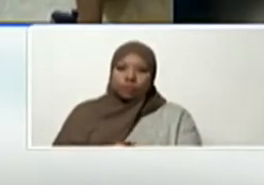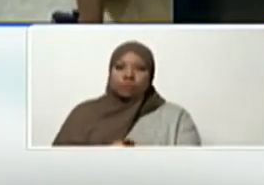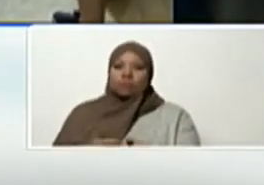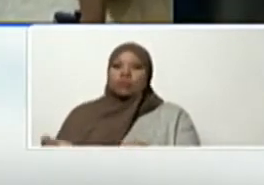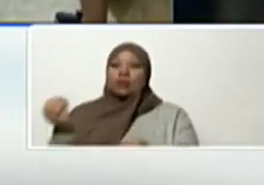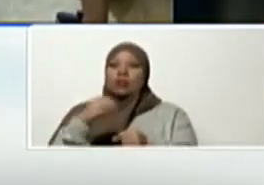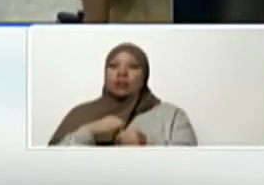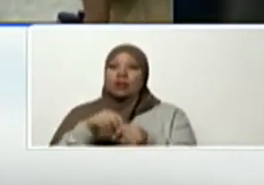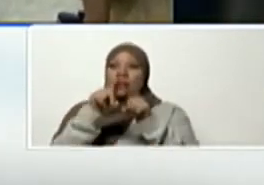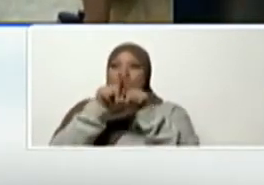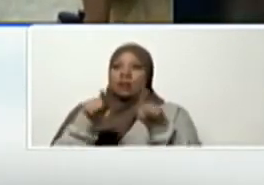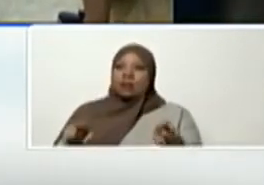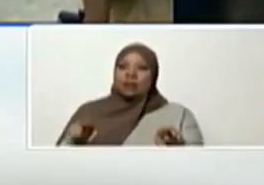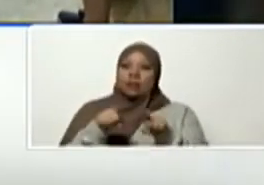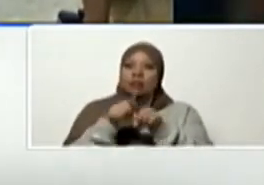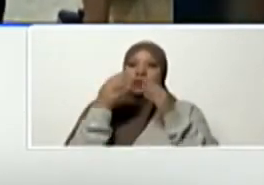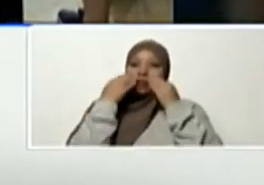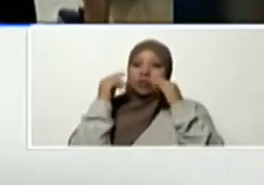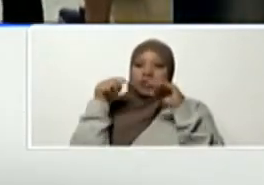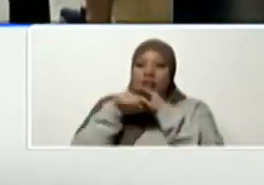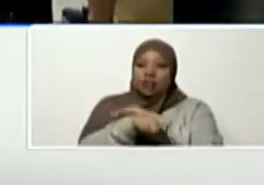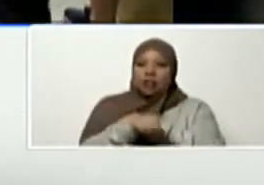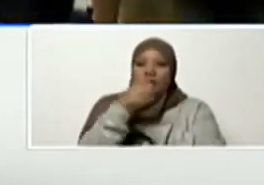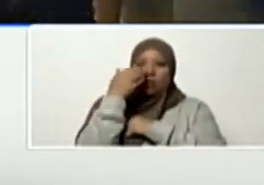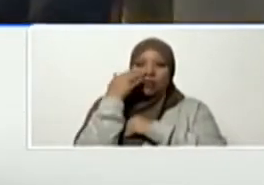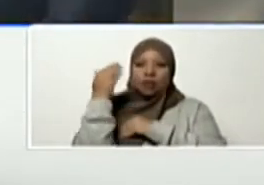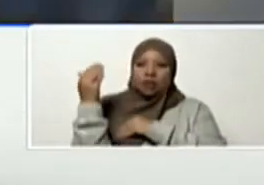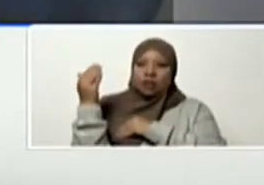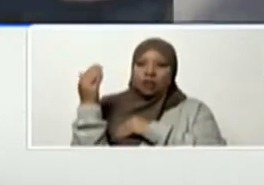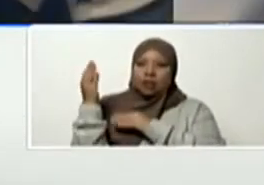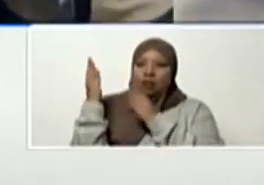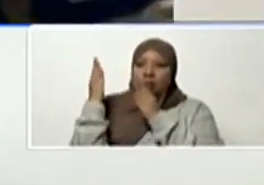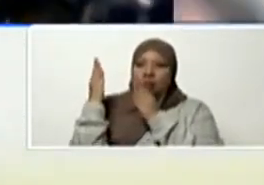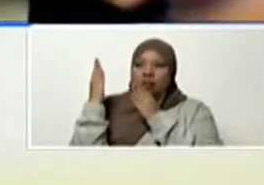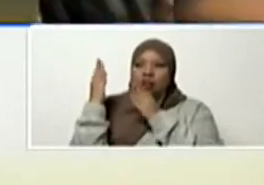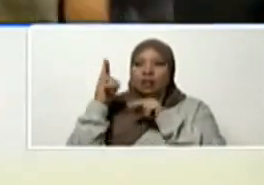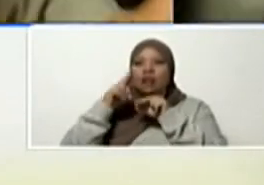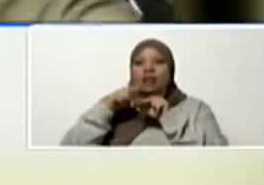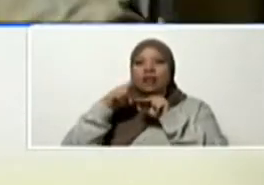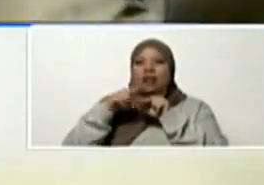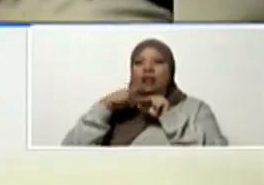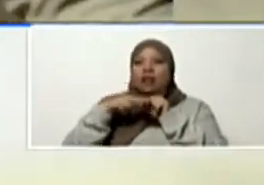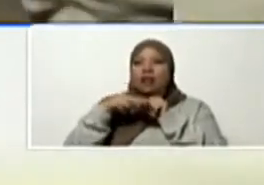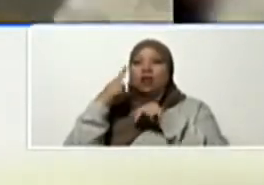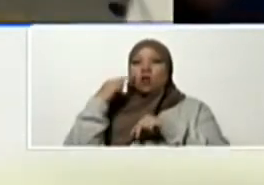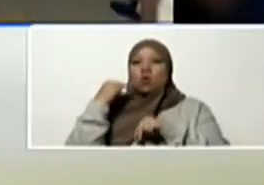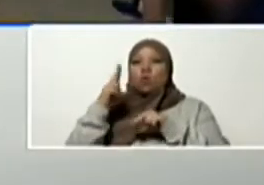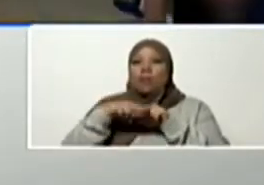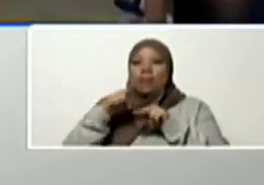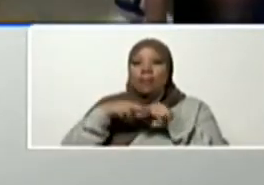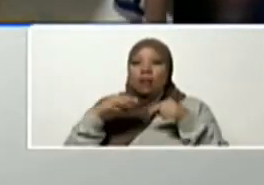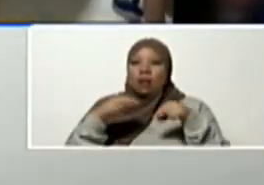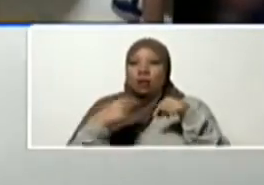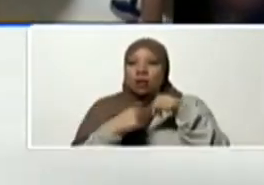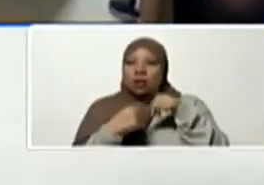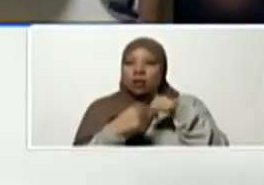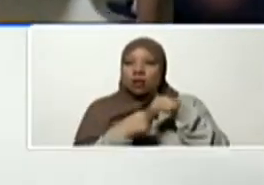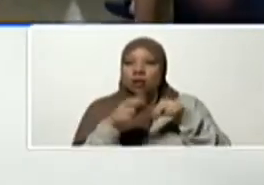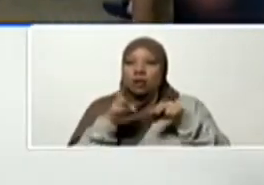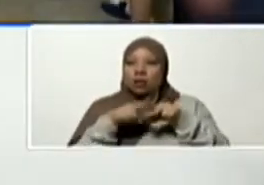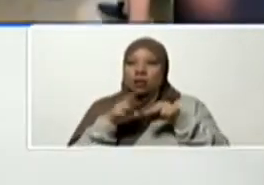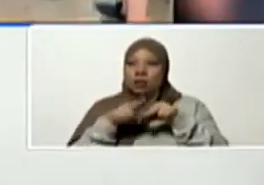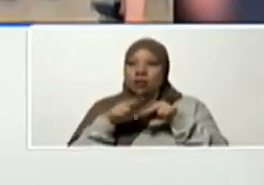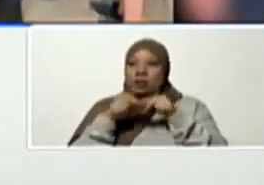de la pirámide, ahí estamos. No aparezco yo de lejos. Por aquel que tiene el pantalón negro, ese soy yo. Que lo pueden ver al final, ¿ves?